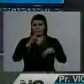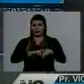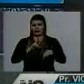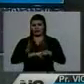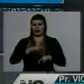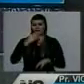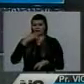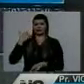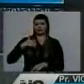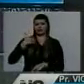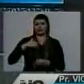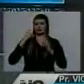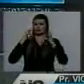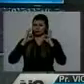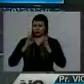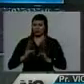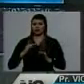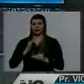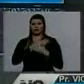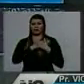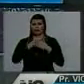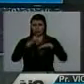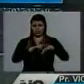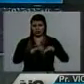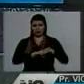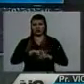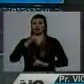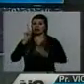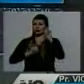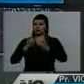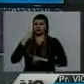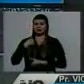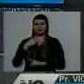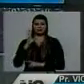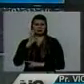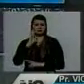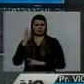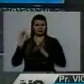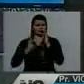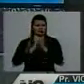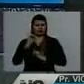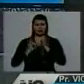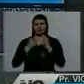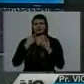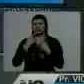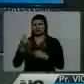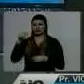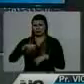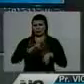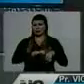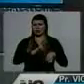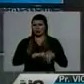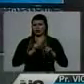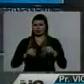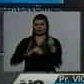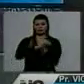con orgullo, convicción y patriotismo. Muchas veces se escucha expresiones muy peyorativas acerca de nuestro país y